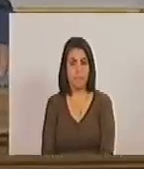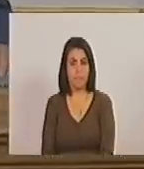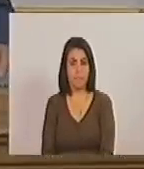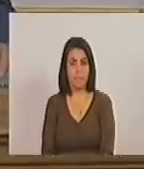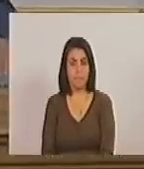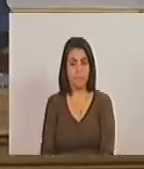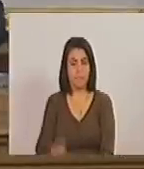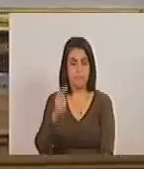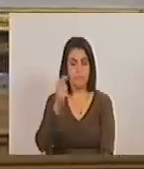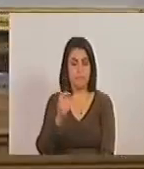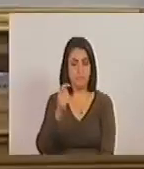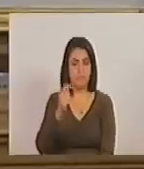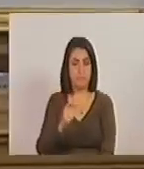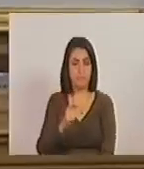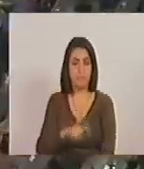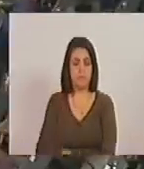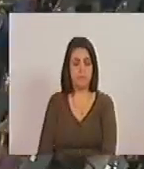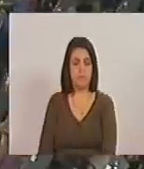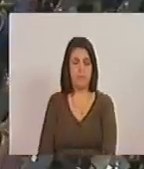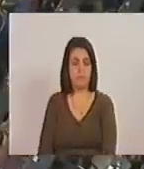Palabra del diputado Alfonso